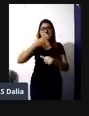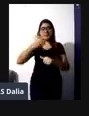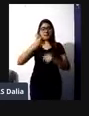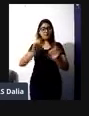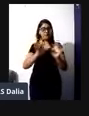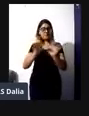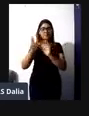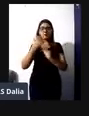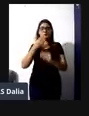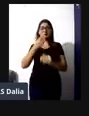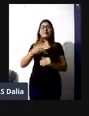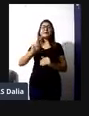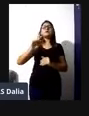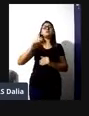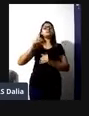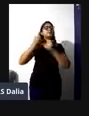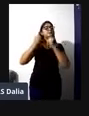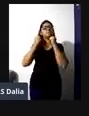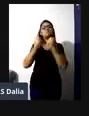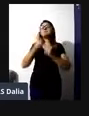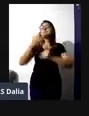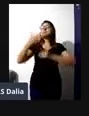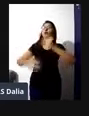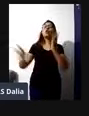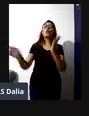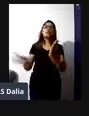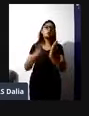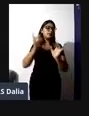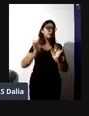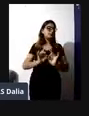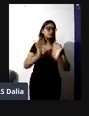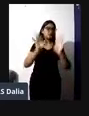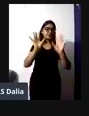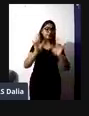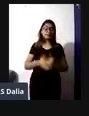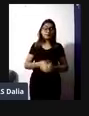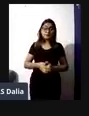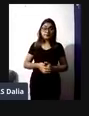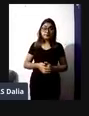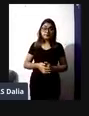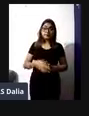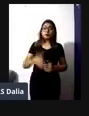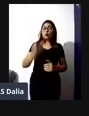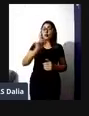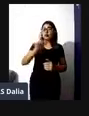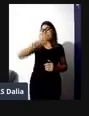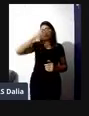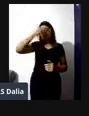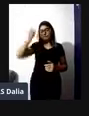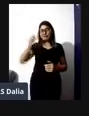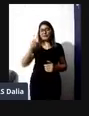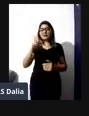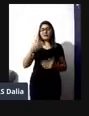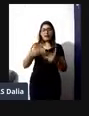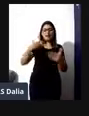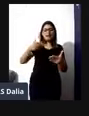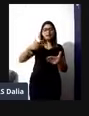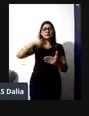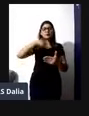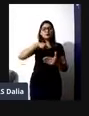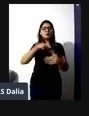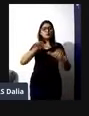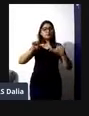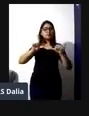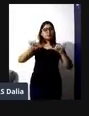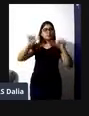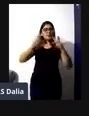en algunos años, ¿no? No sé en cuántos. Pero que cuando llegue ese momento no nos agarre desprevenidos como ahorita, ¿no? Me